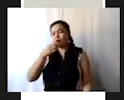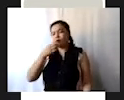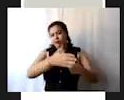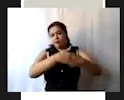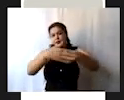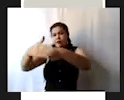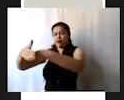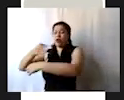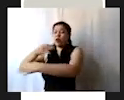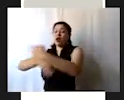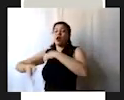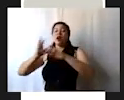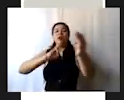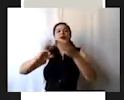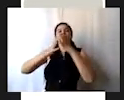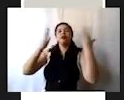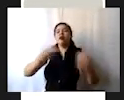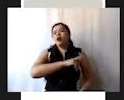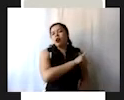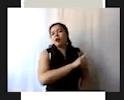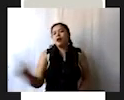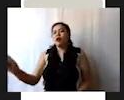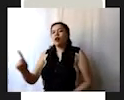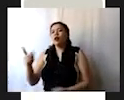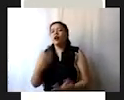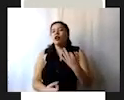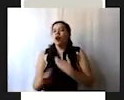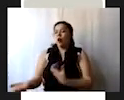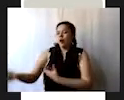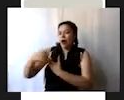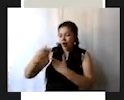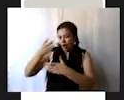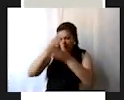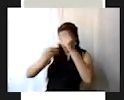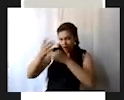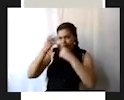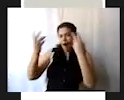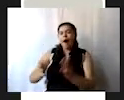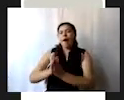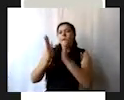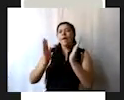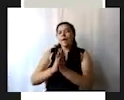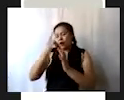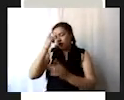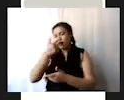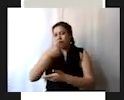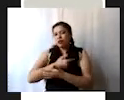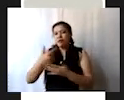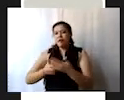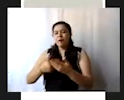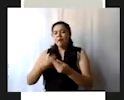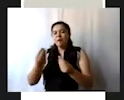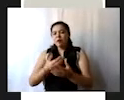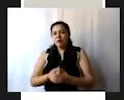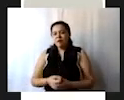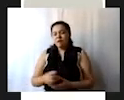a todo el mundo a que sean parte de esto, a que aprendan sobre el tema, a que rindan cuentas sobre esto. A lo mejor yo